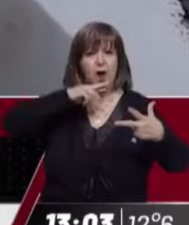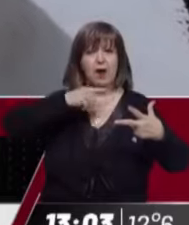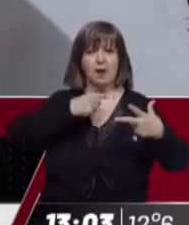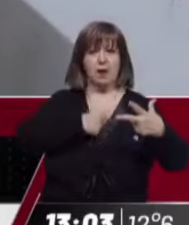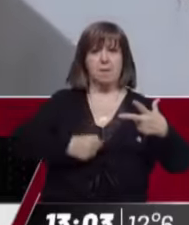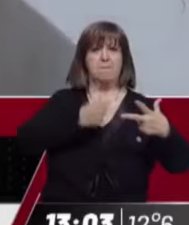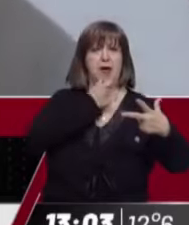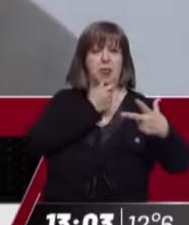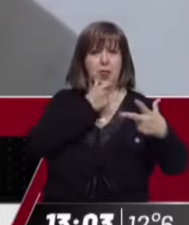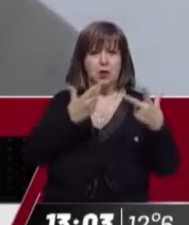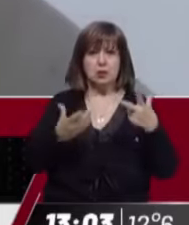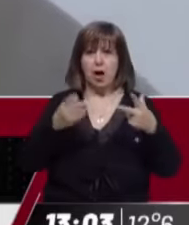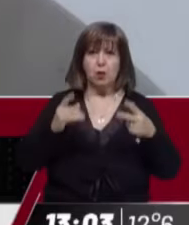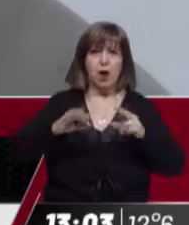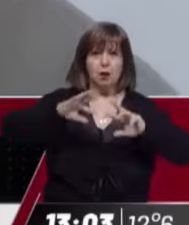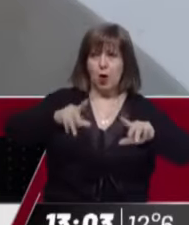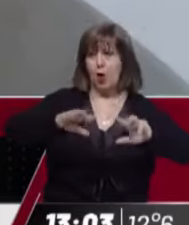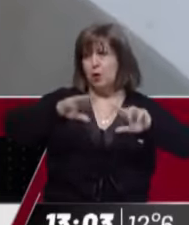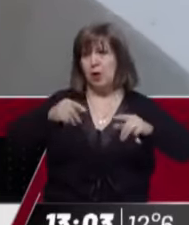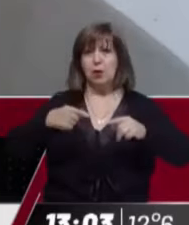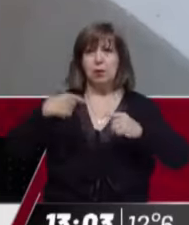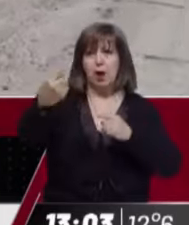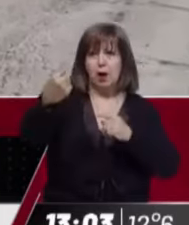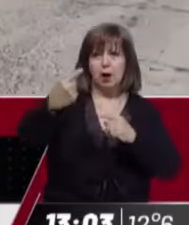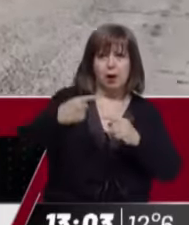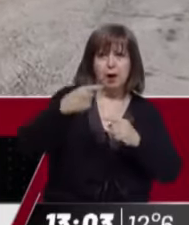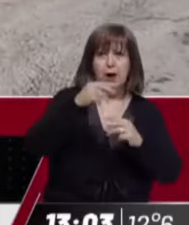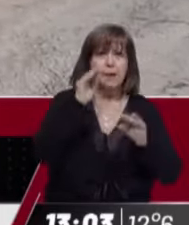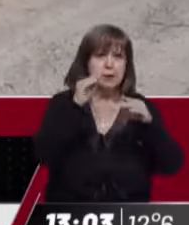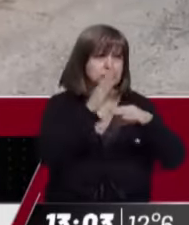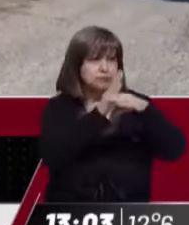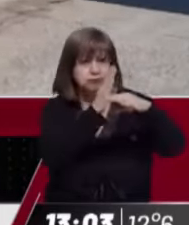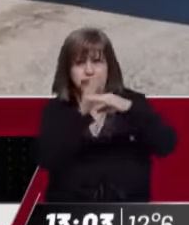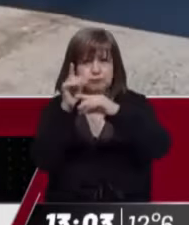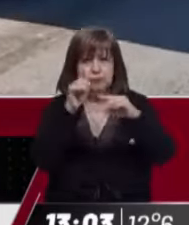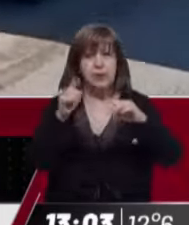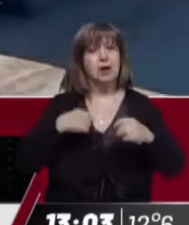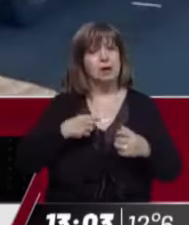sensibles con el tema, tratando de que